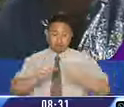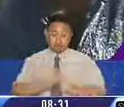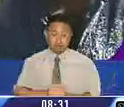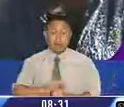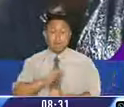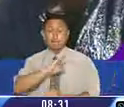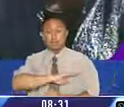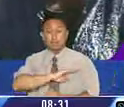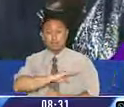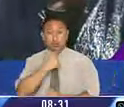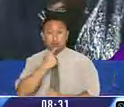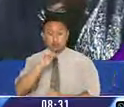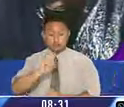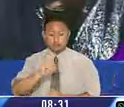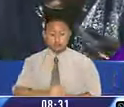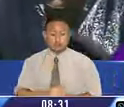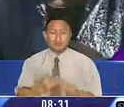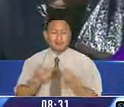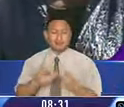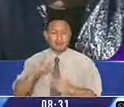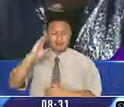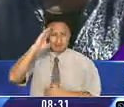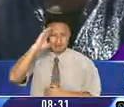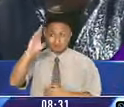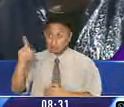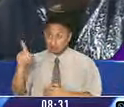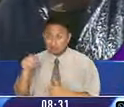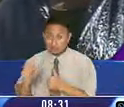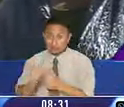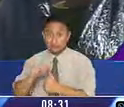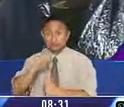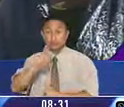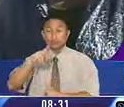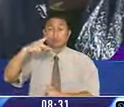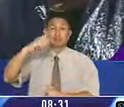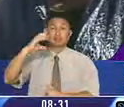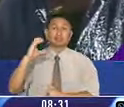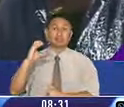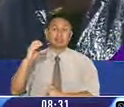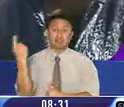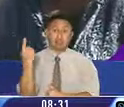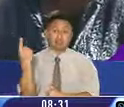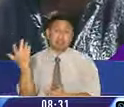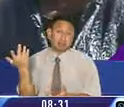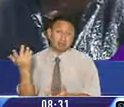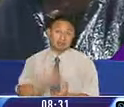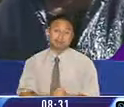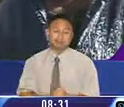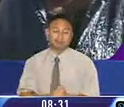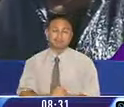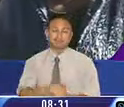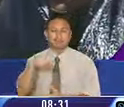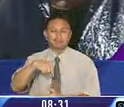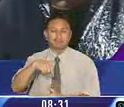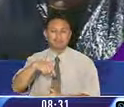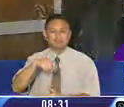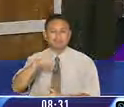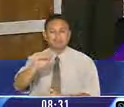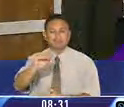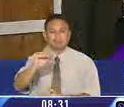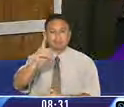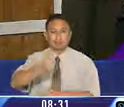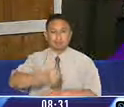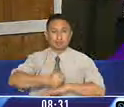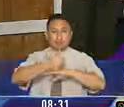también más seguridad. Muy cerca de aquí se encuentra un UPC que está abandonado. Así que hay que hacer este llamado también a las autoridades,